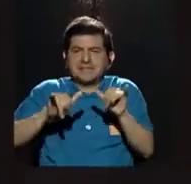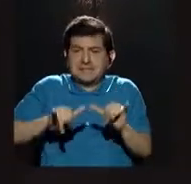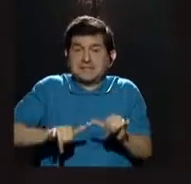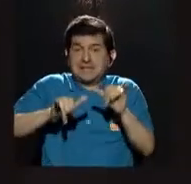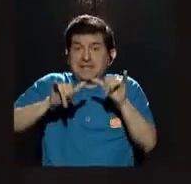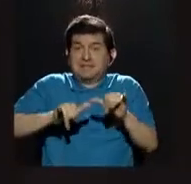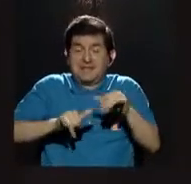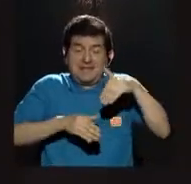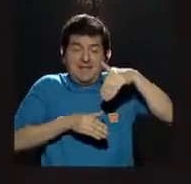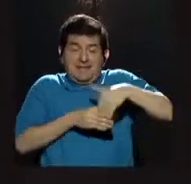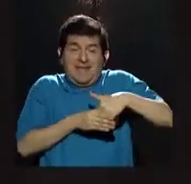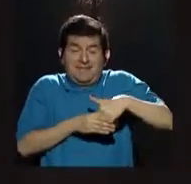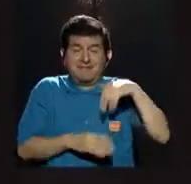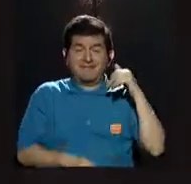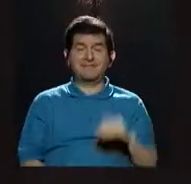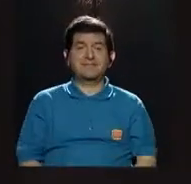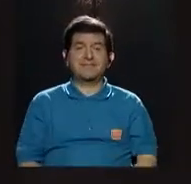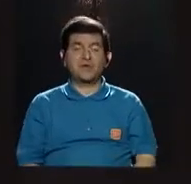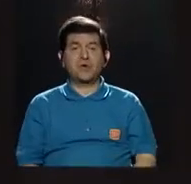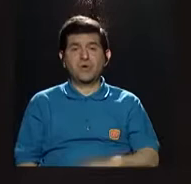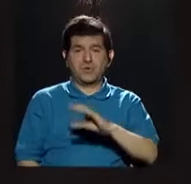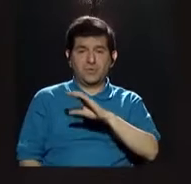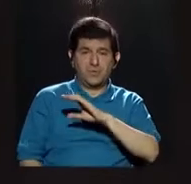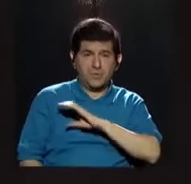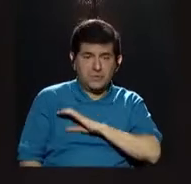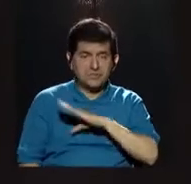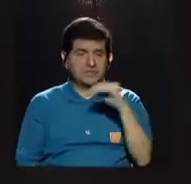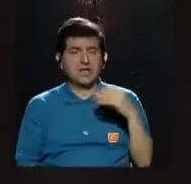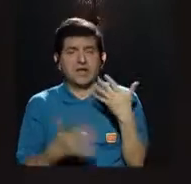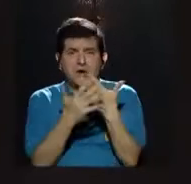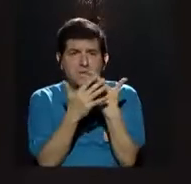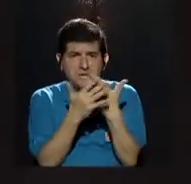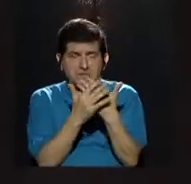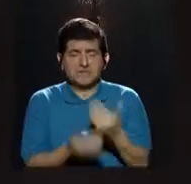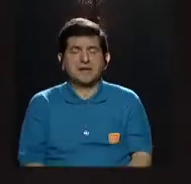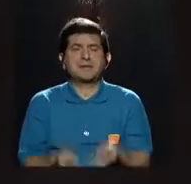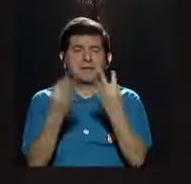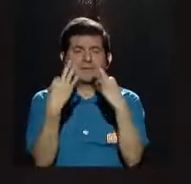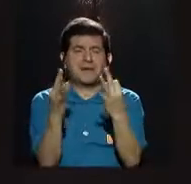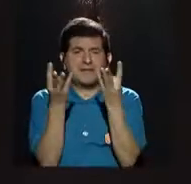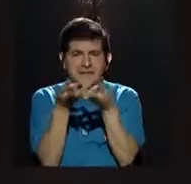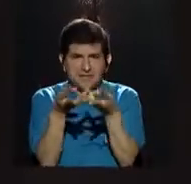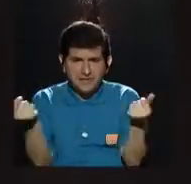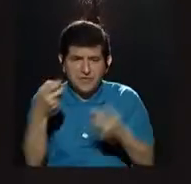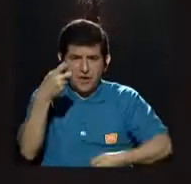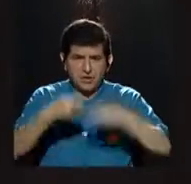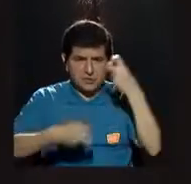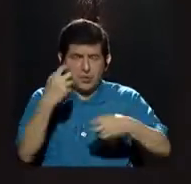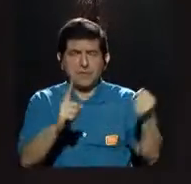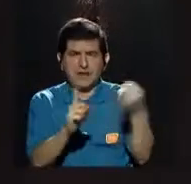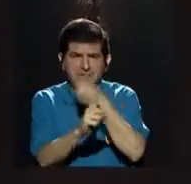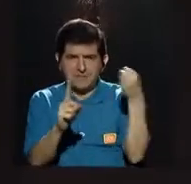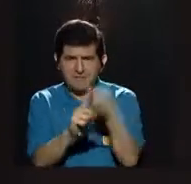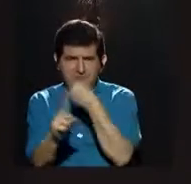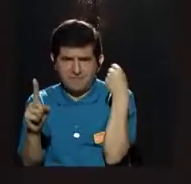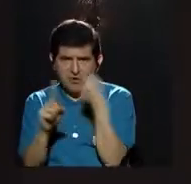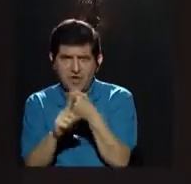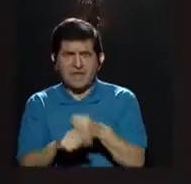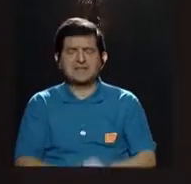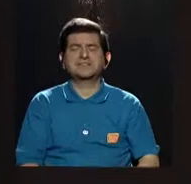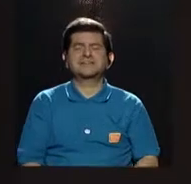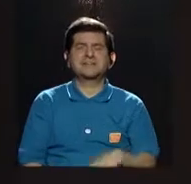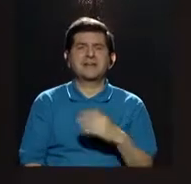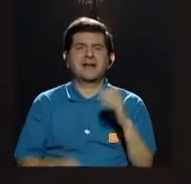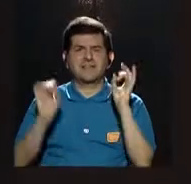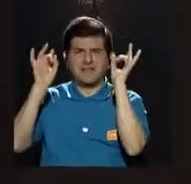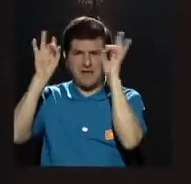sostenerse en la policía y en las prisiones para resolver el problema de violencia racial,